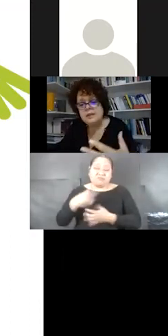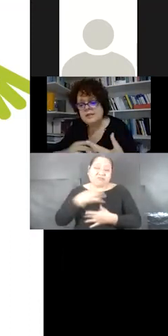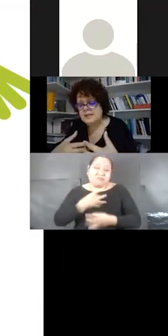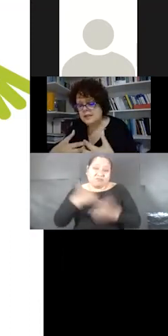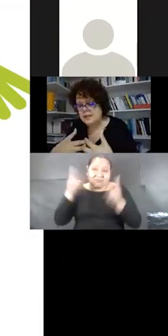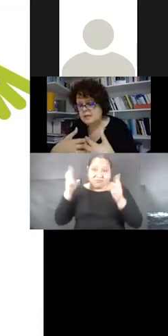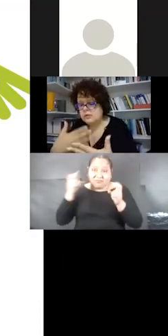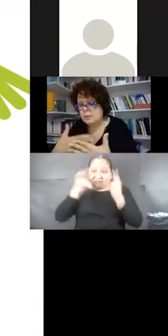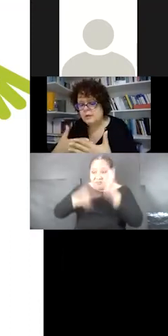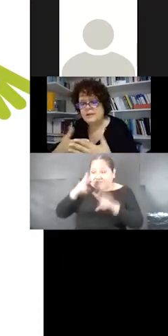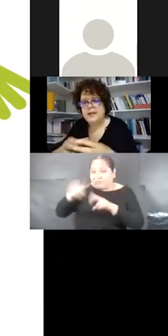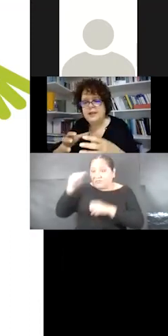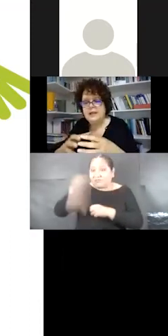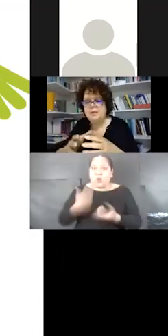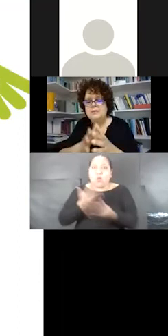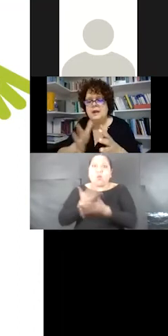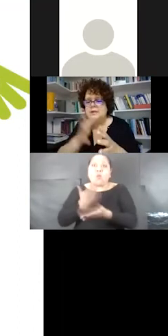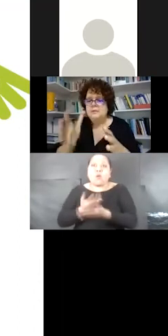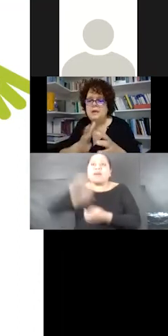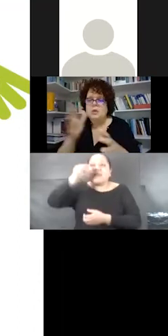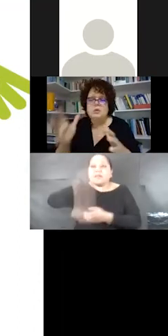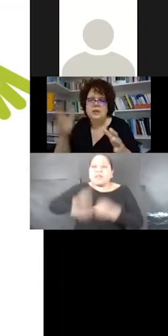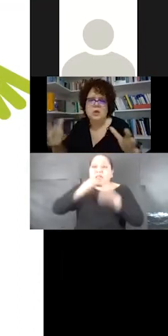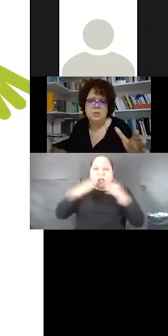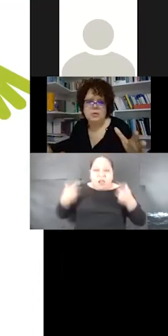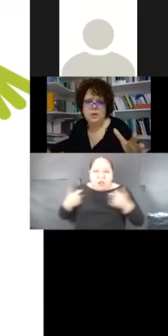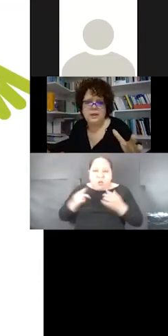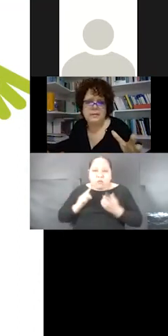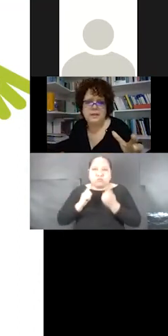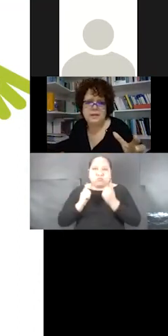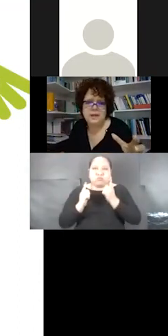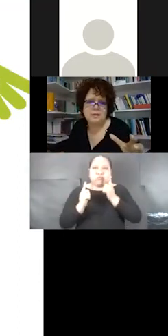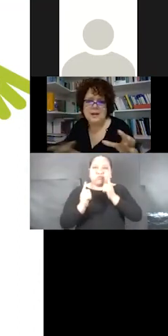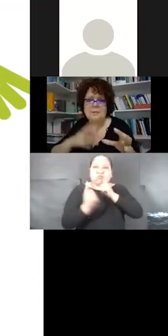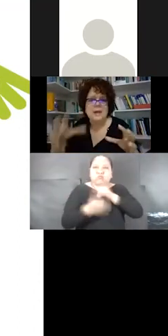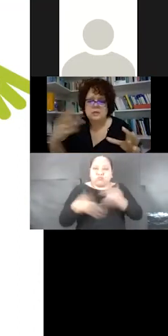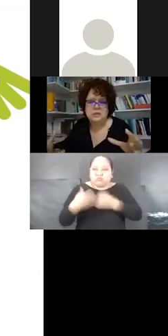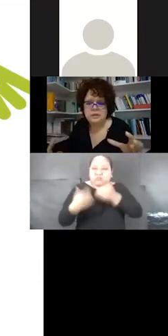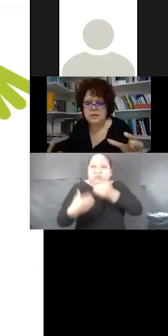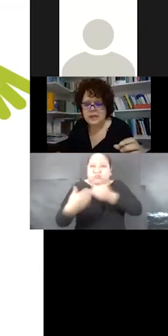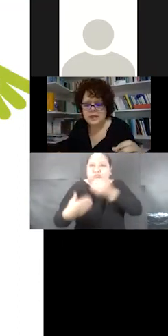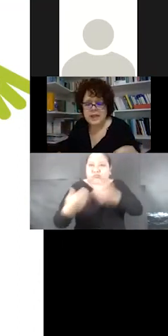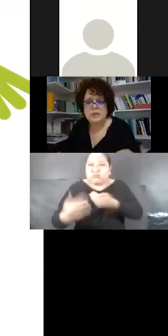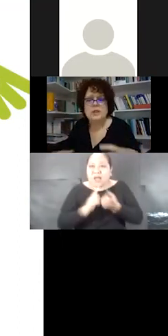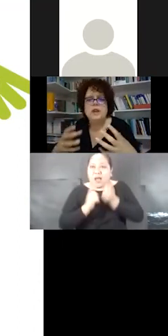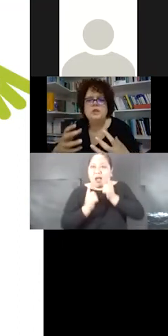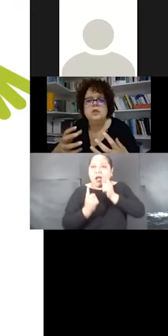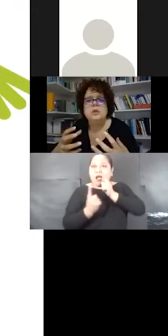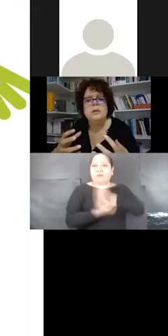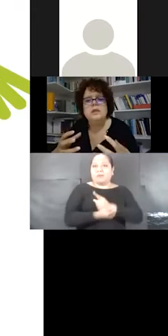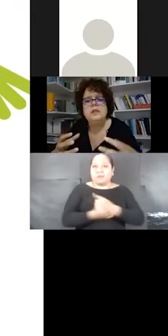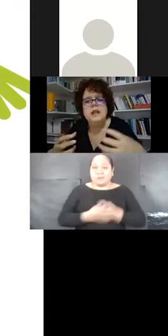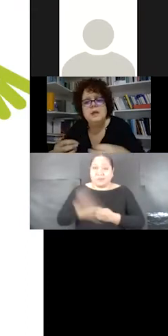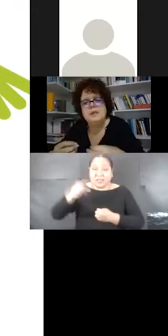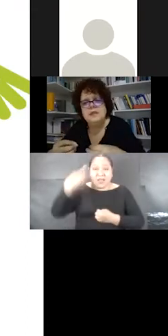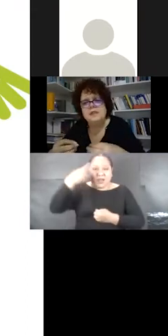esto es una prueba de que la lengua va evolucionando como todas las demás lenguas, va cambiándose, ¿no? Entonces por eso nosotros podemos